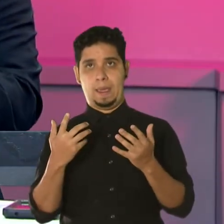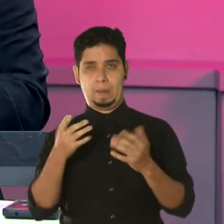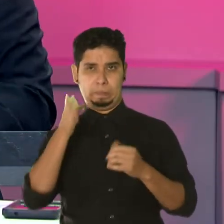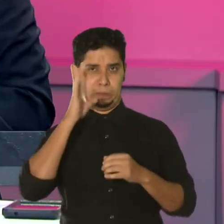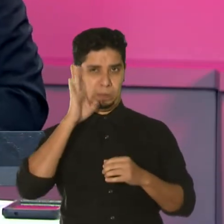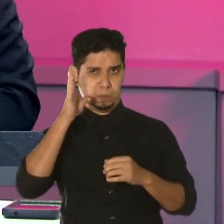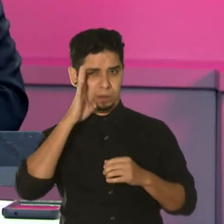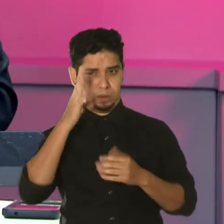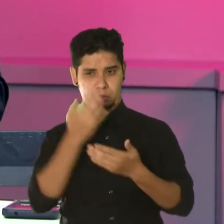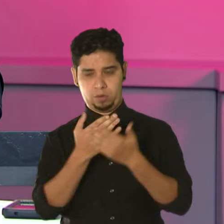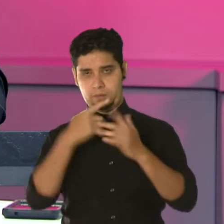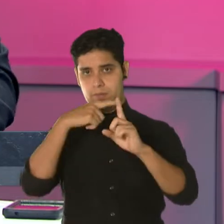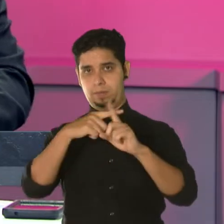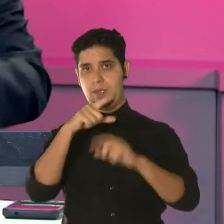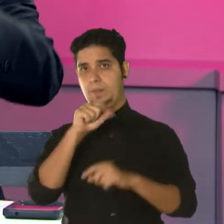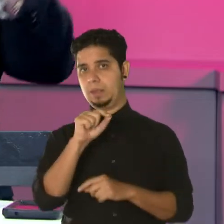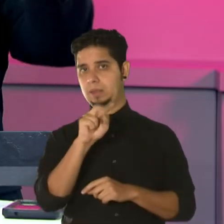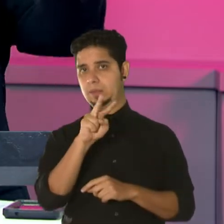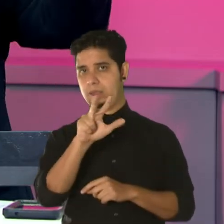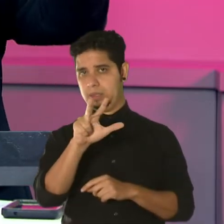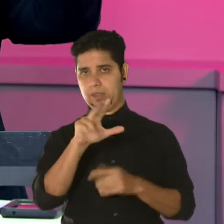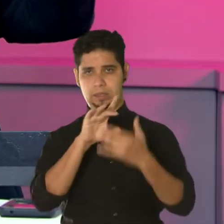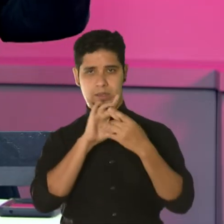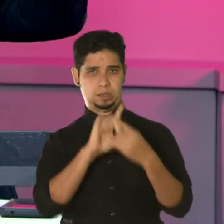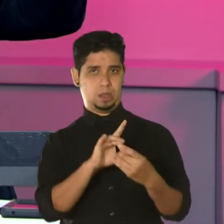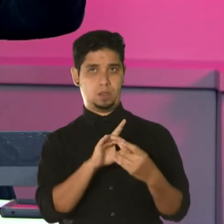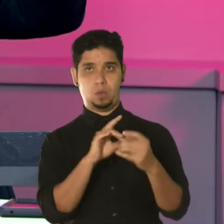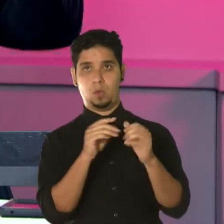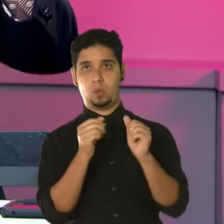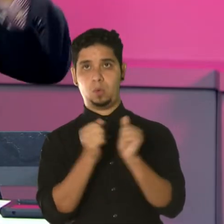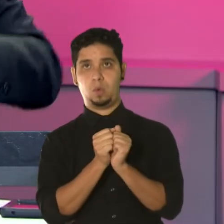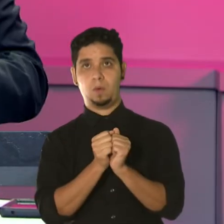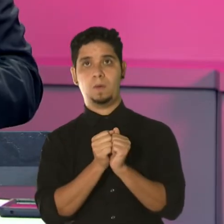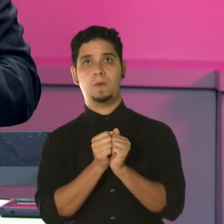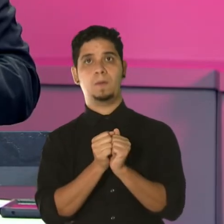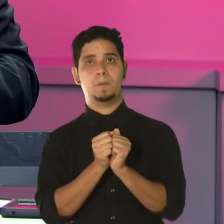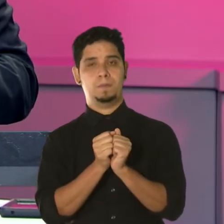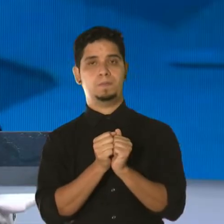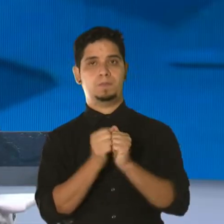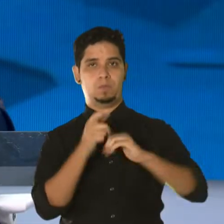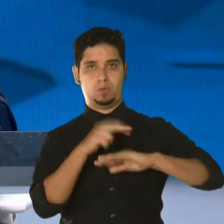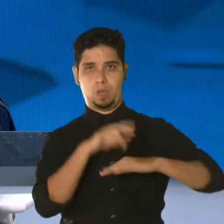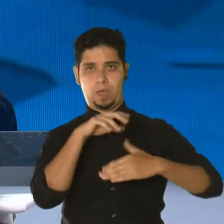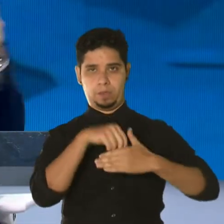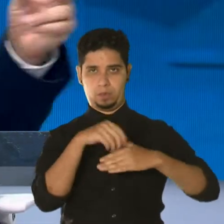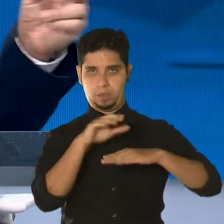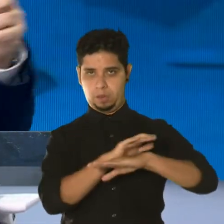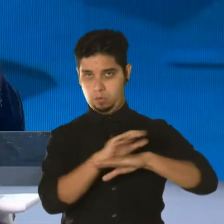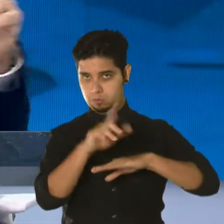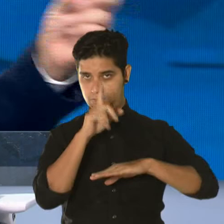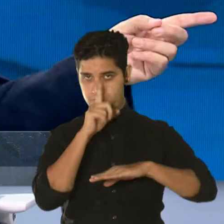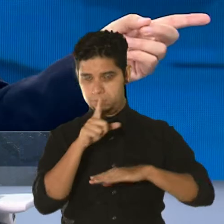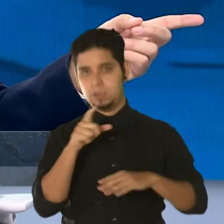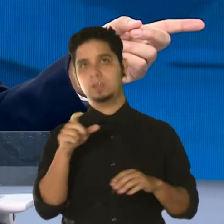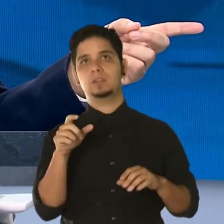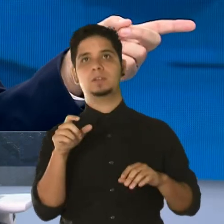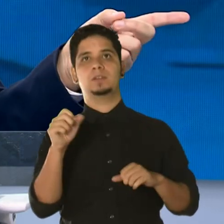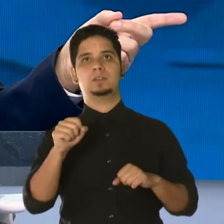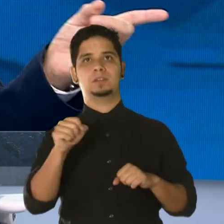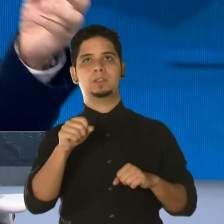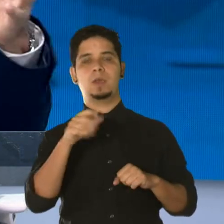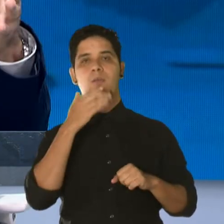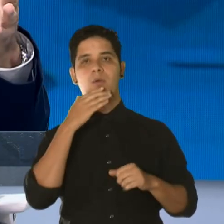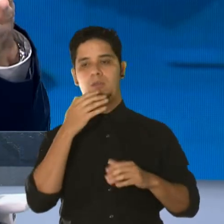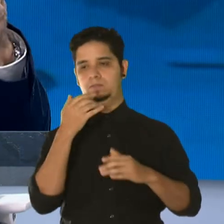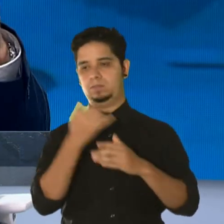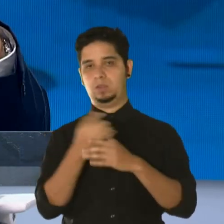una buena noticia para el 2023 sobre en dónde está ubicado Puerto Rico. Ahora, y ahí, bueno, en la intervención de